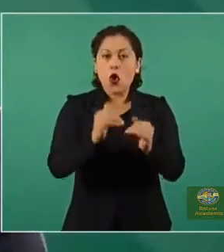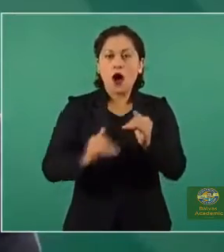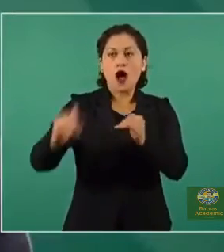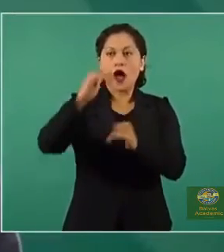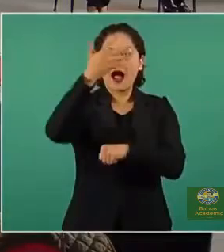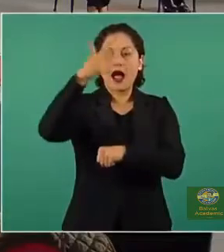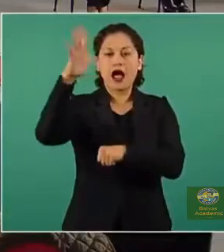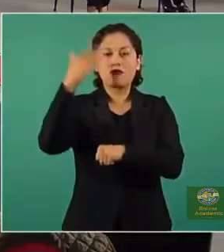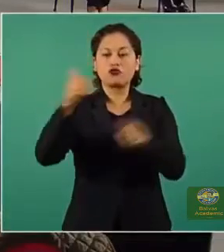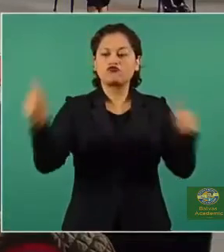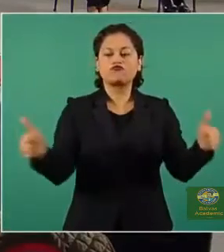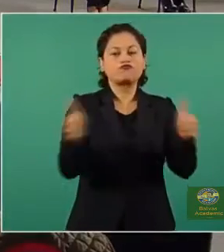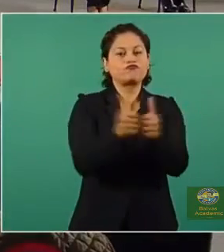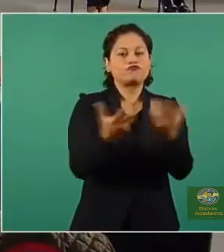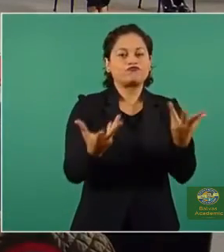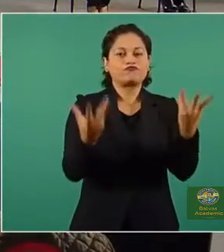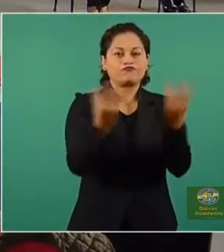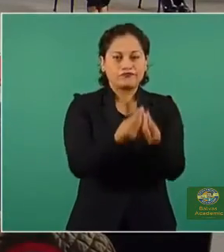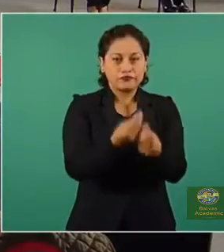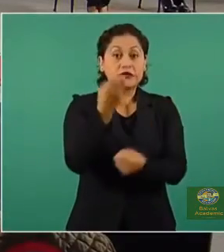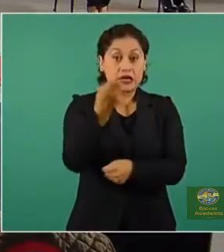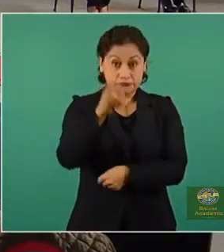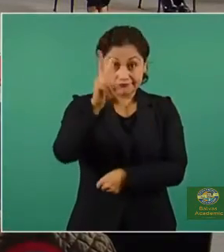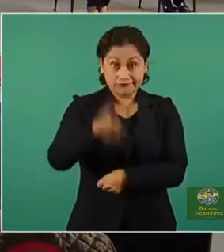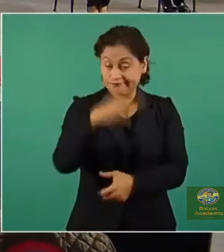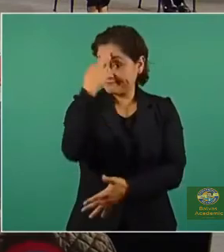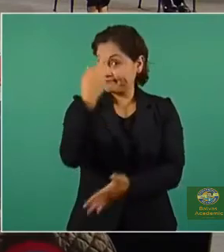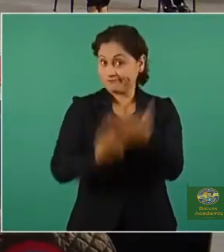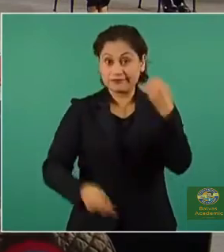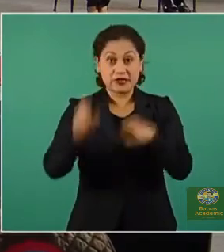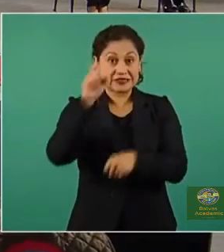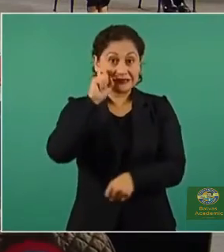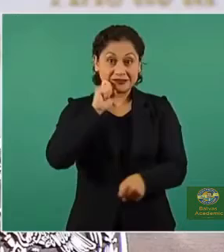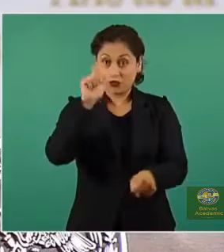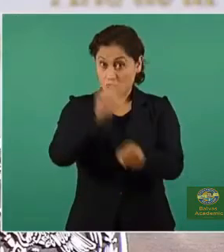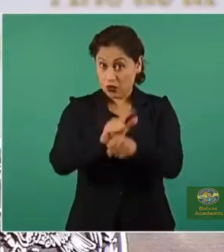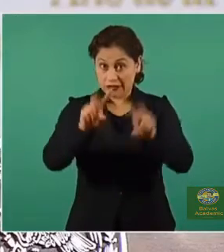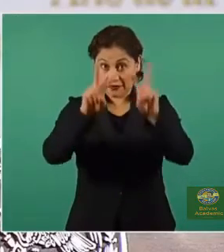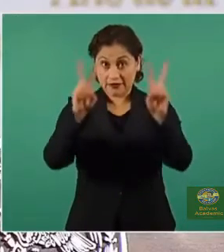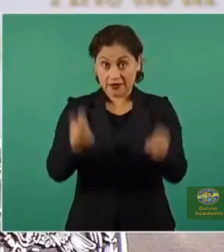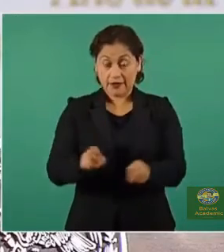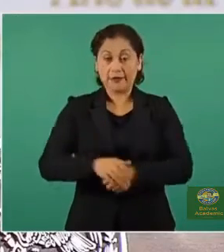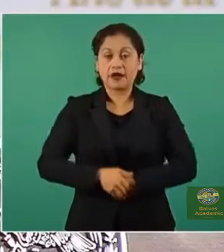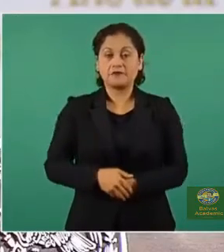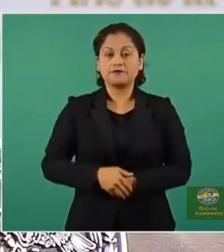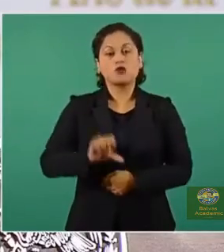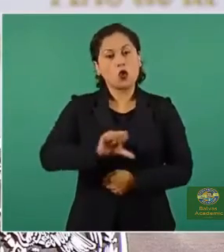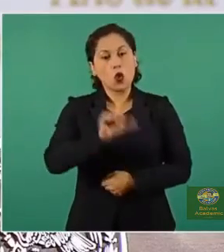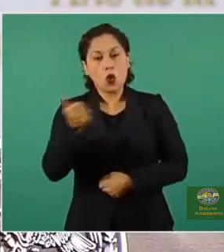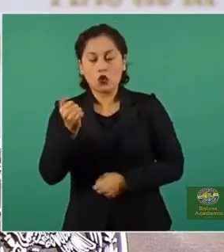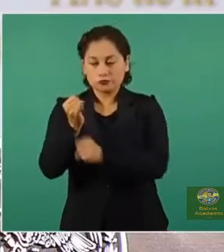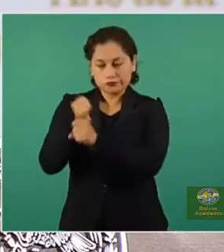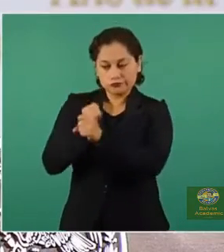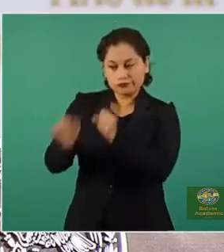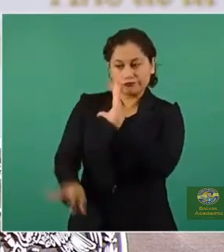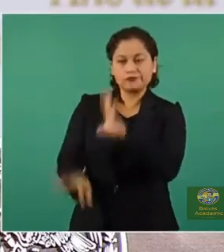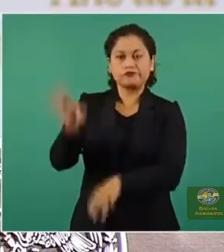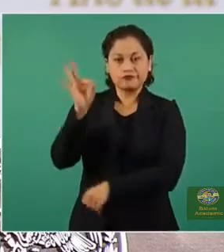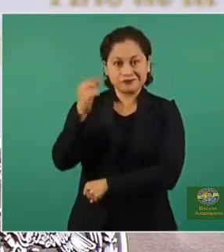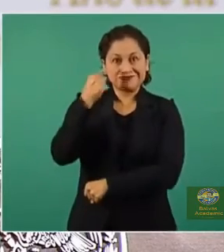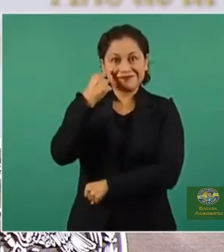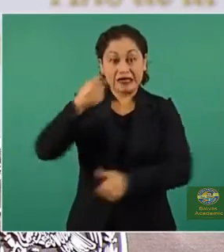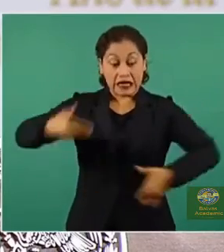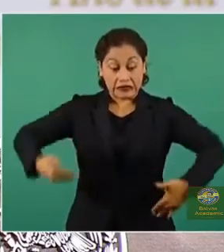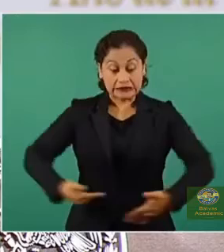violaciones sexuales. Datos del Registro Nacional de Población nos dan cuenta que 4 de cada 100 nacimientos